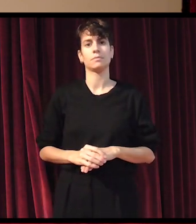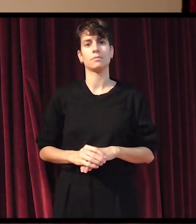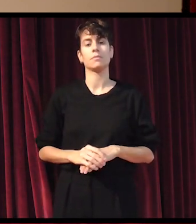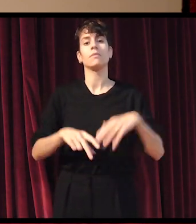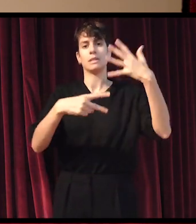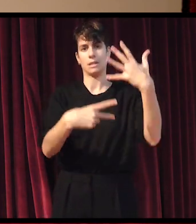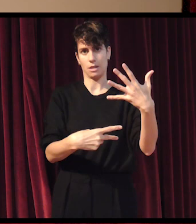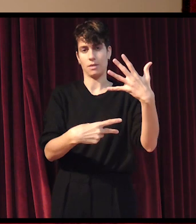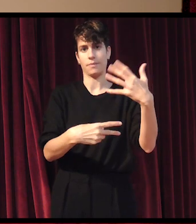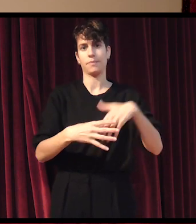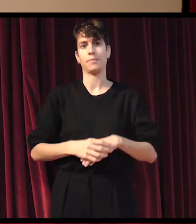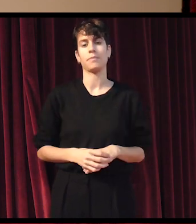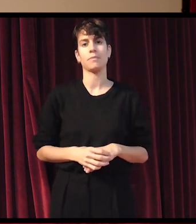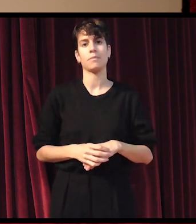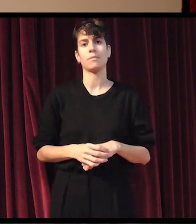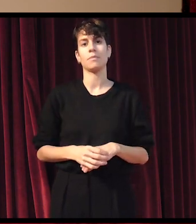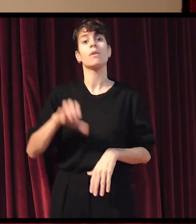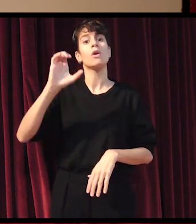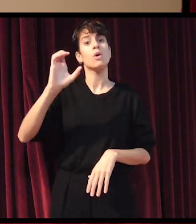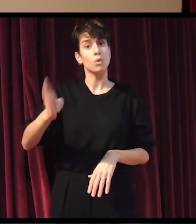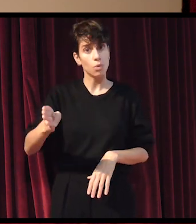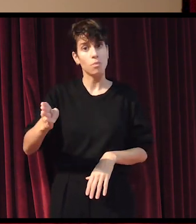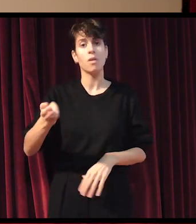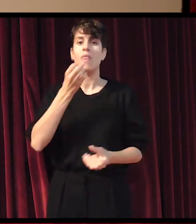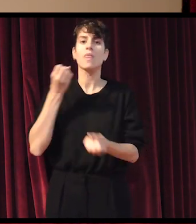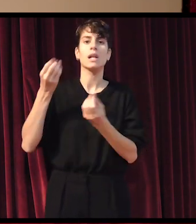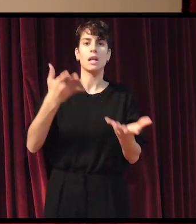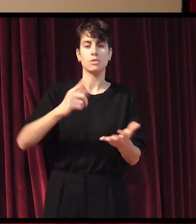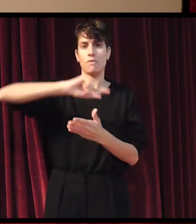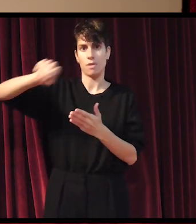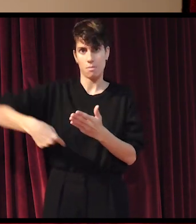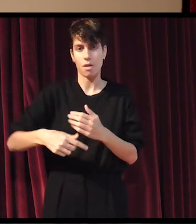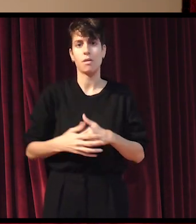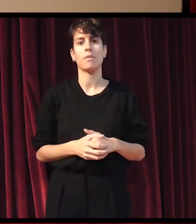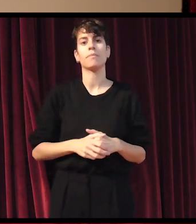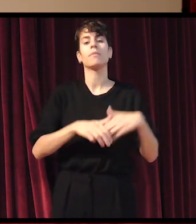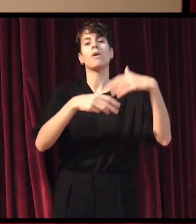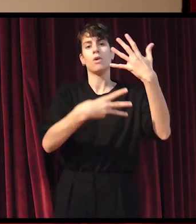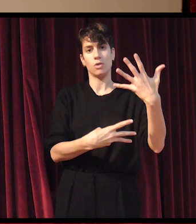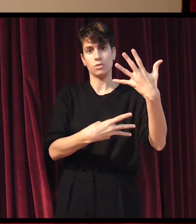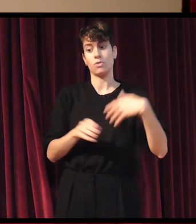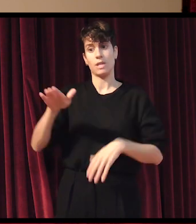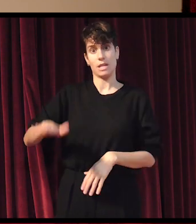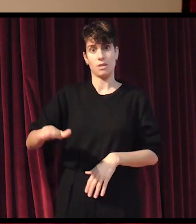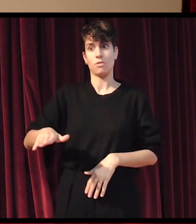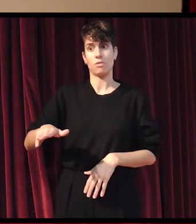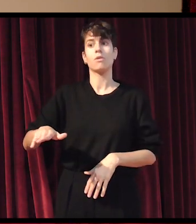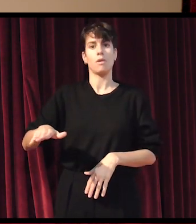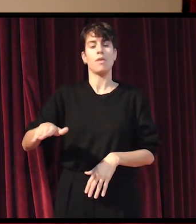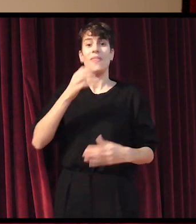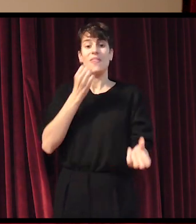También entregamos la declaración firmada del club, la declaración jurada del niño, que procedo a